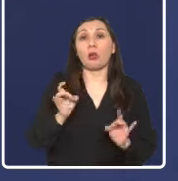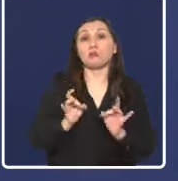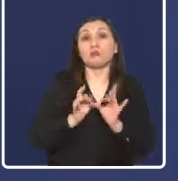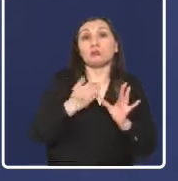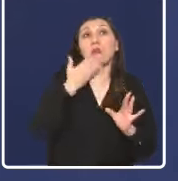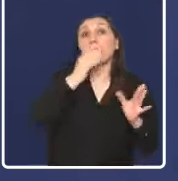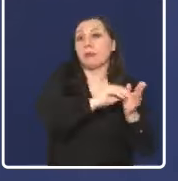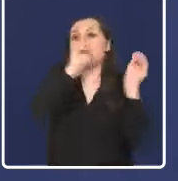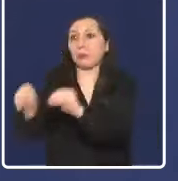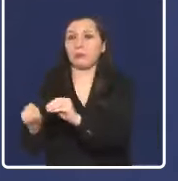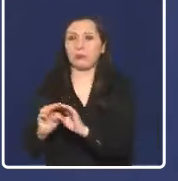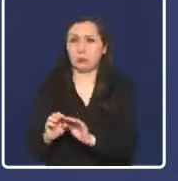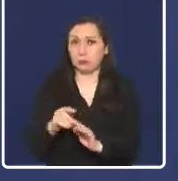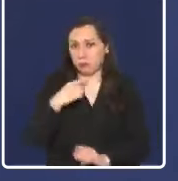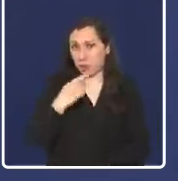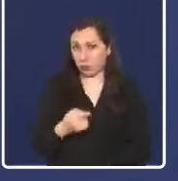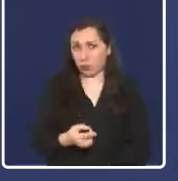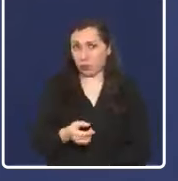improvisada.